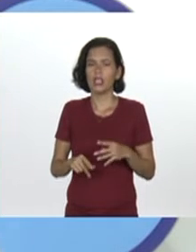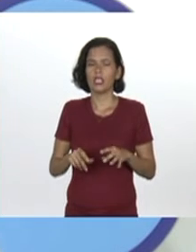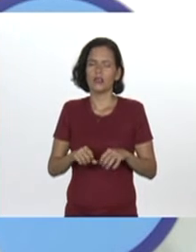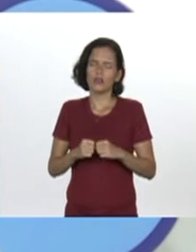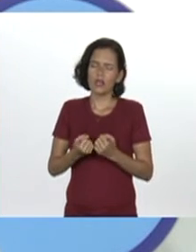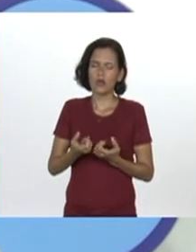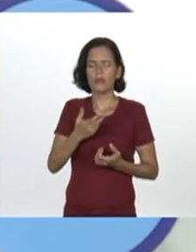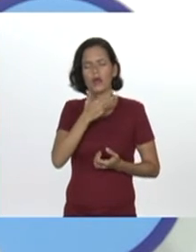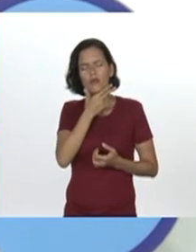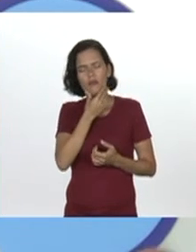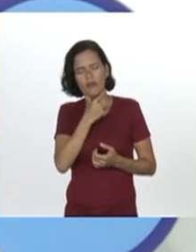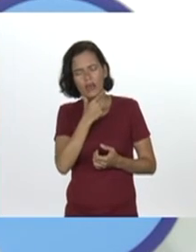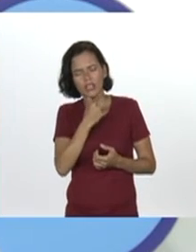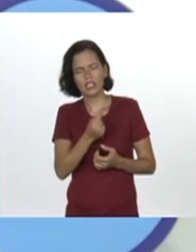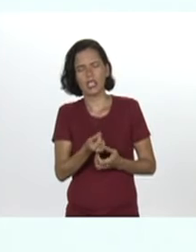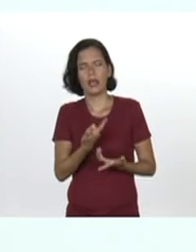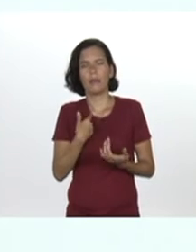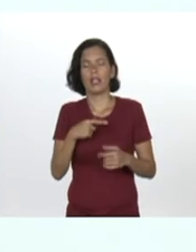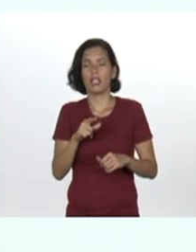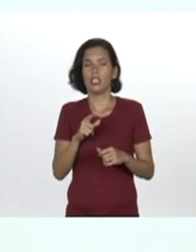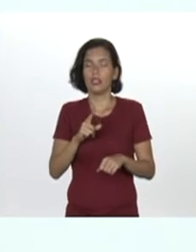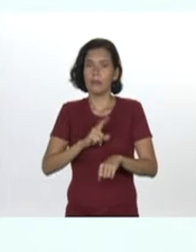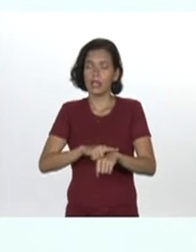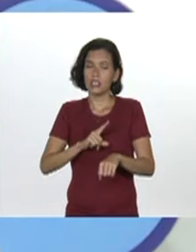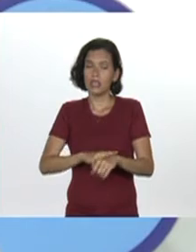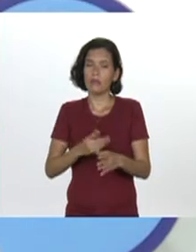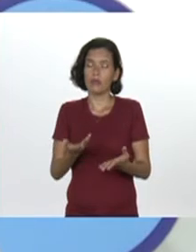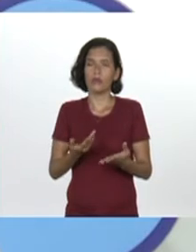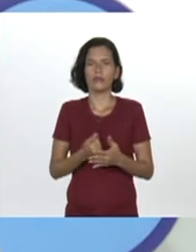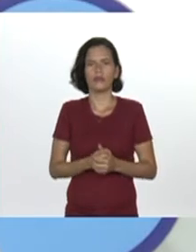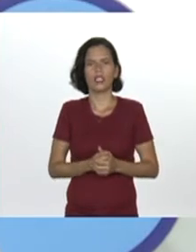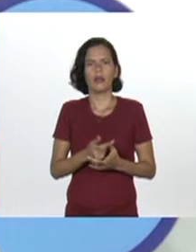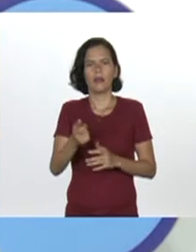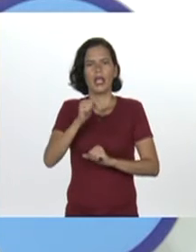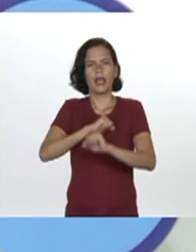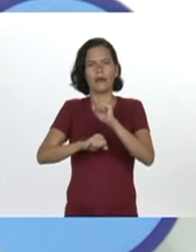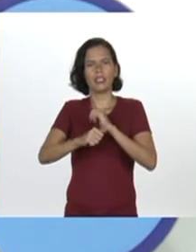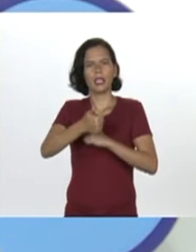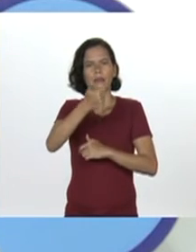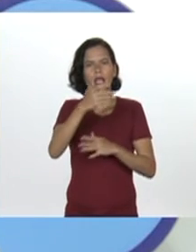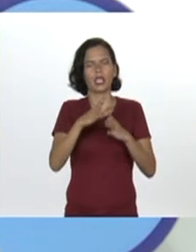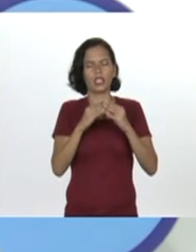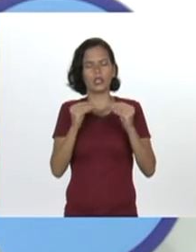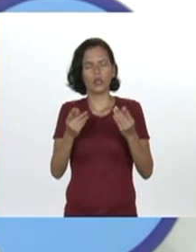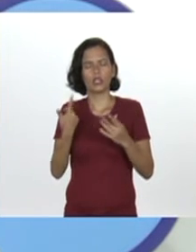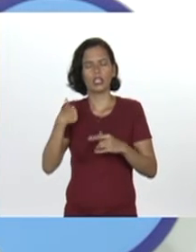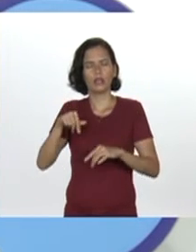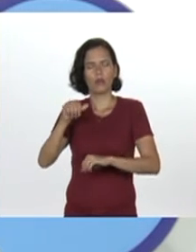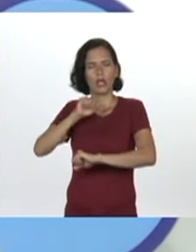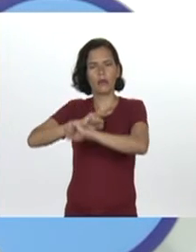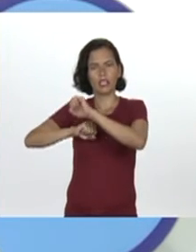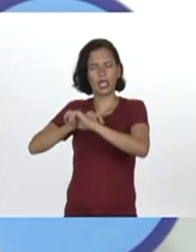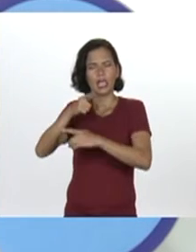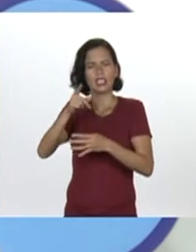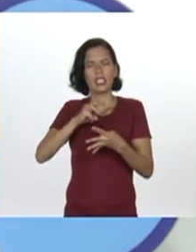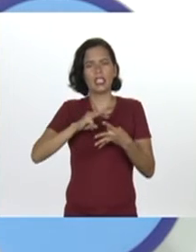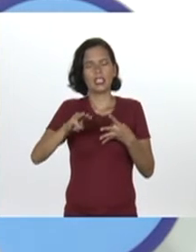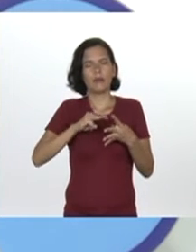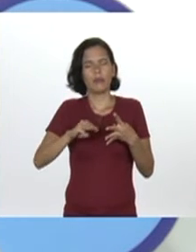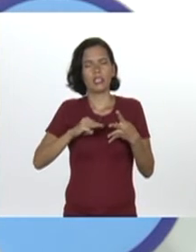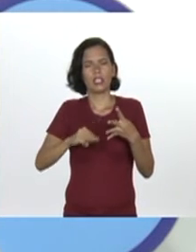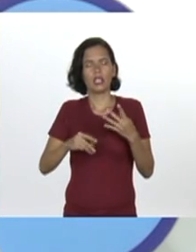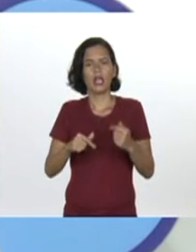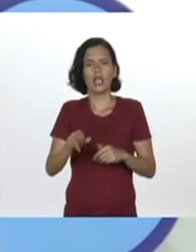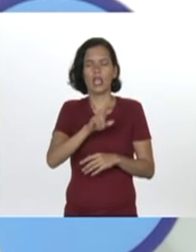que nos pueda durar más, ¿verdad? Y para evitar, sobre todo, debemos evitar al hacer este material